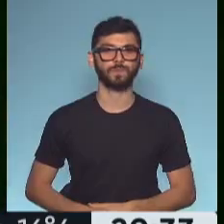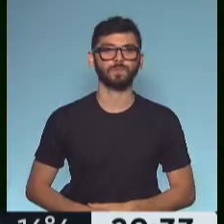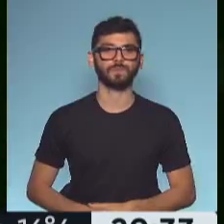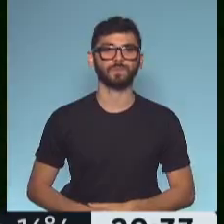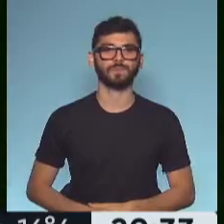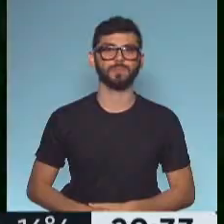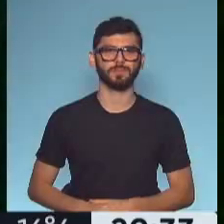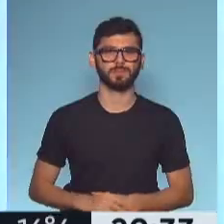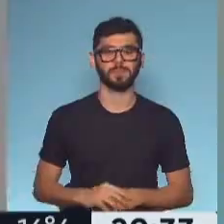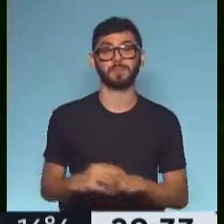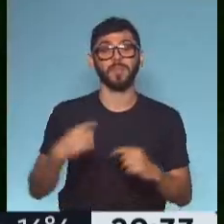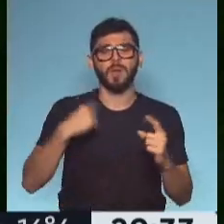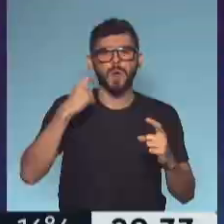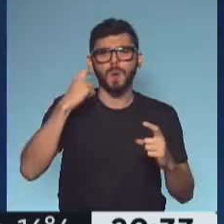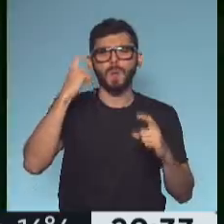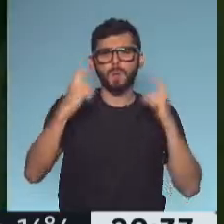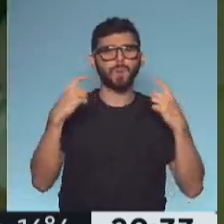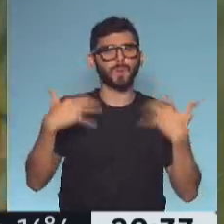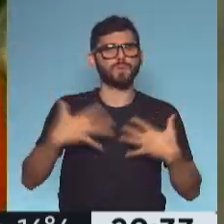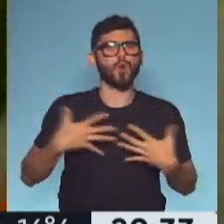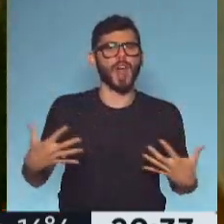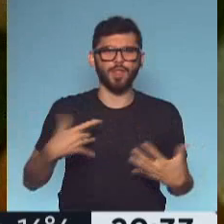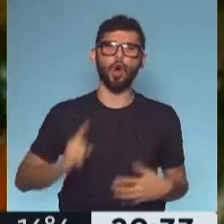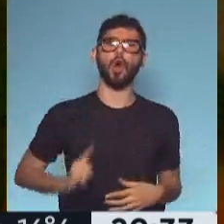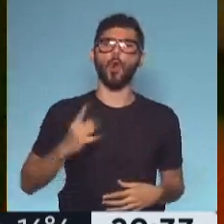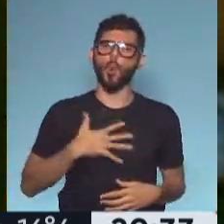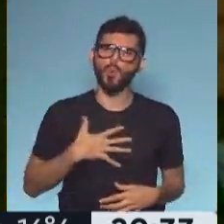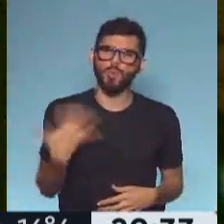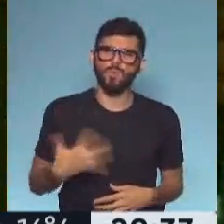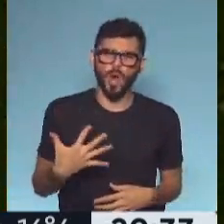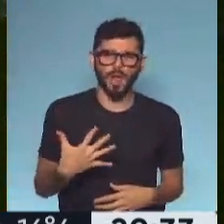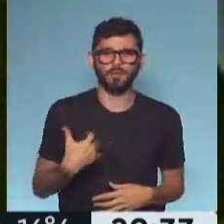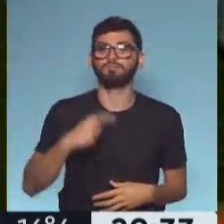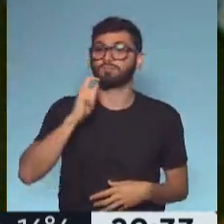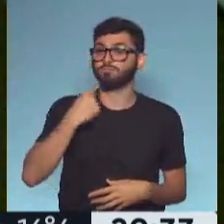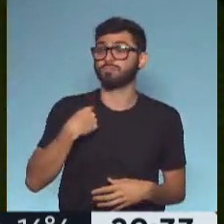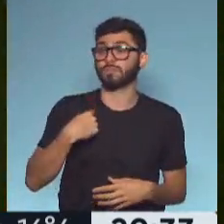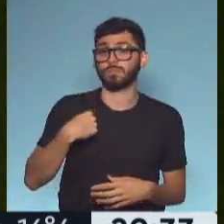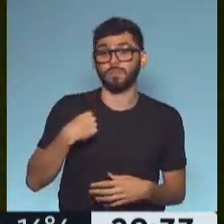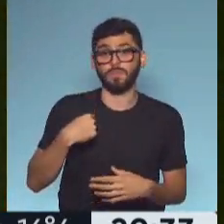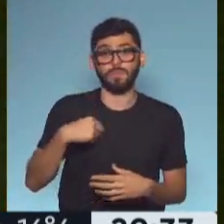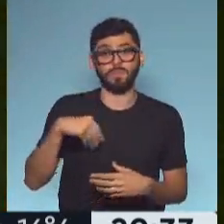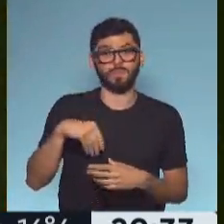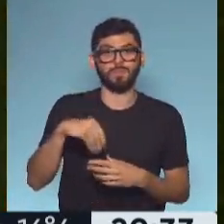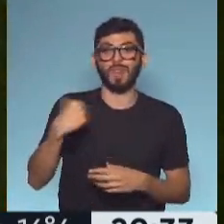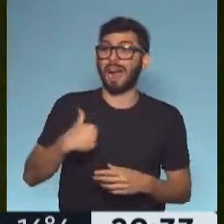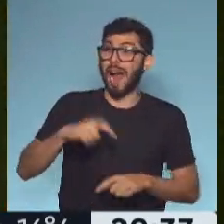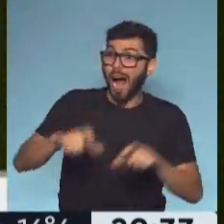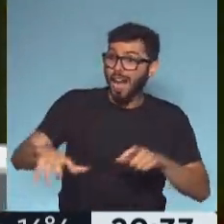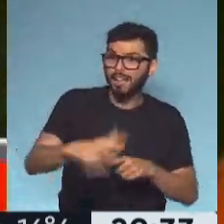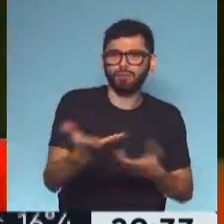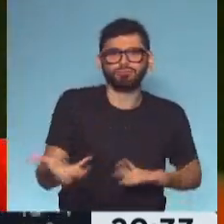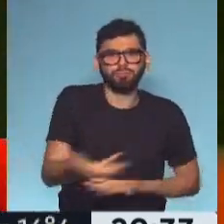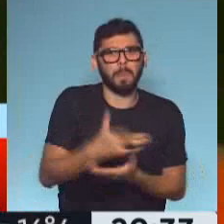Una ilusión muy grande y un orgullo personal muy lindo. Muy lindo poder estar, compartir con argentinos, con gente